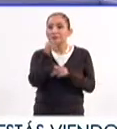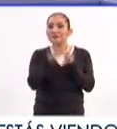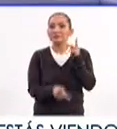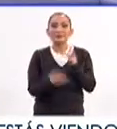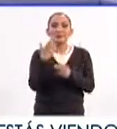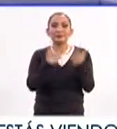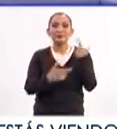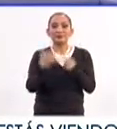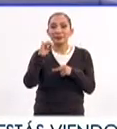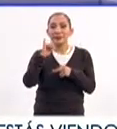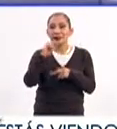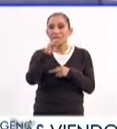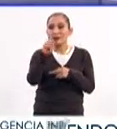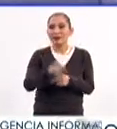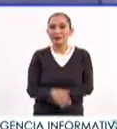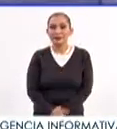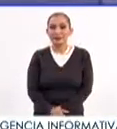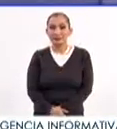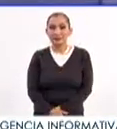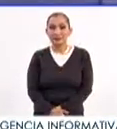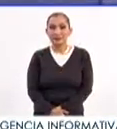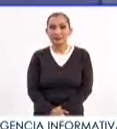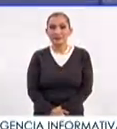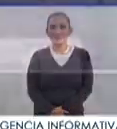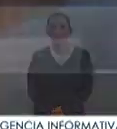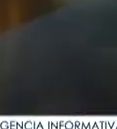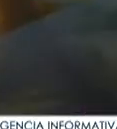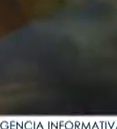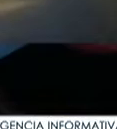y volvemos. Esto es Interfaz.